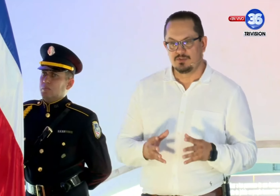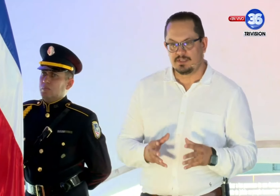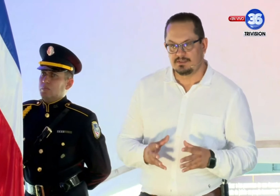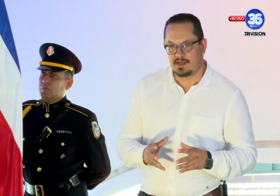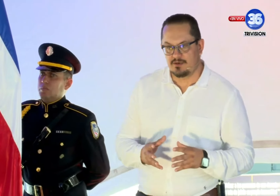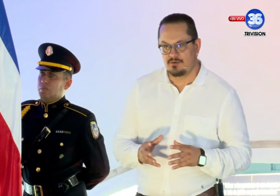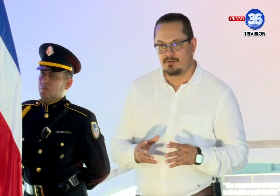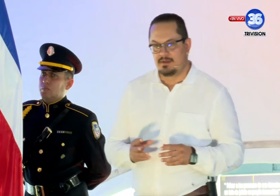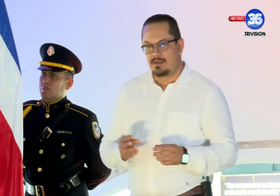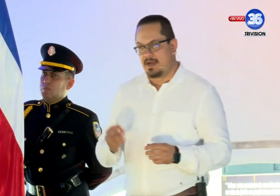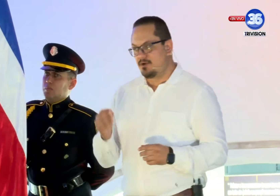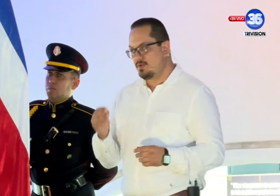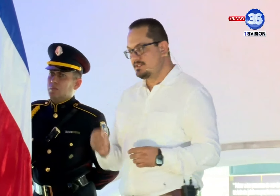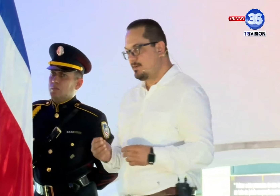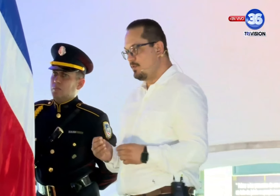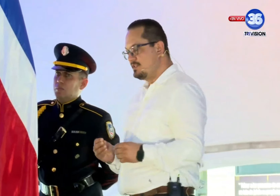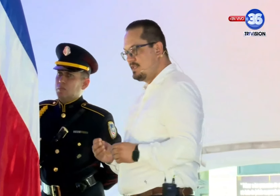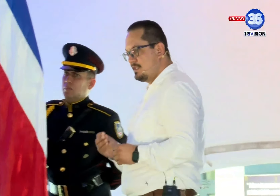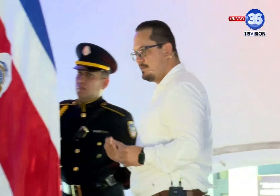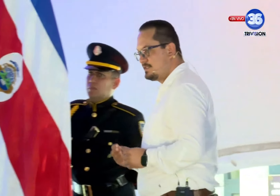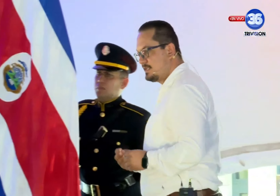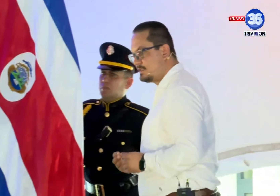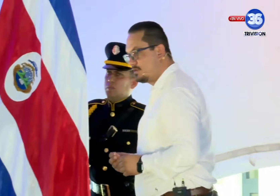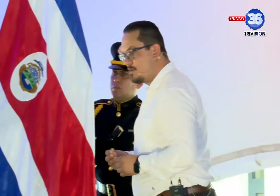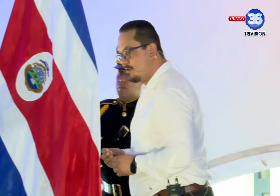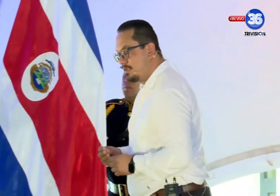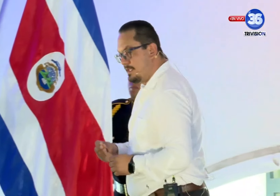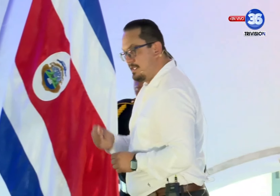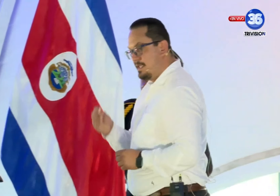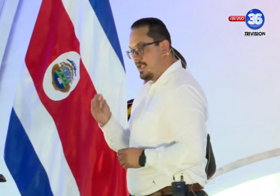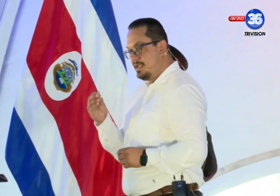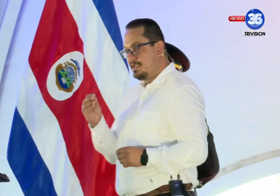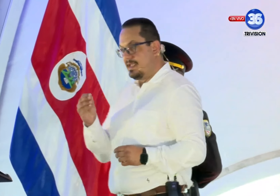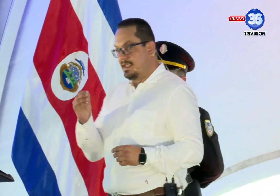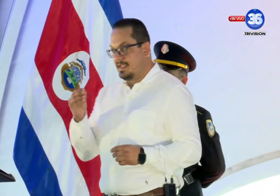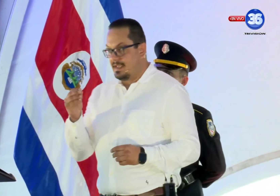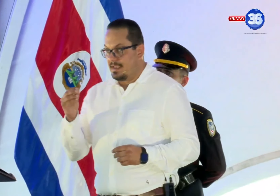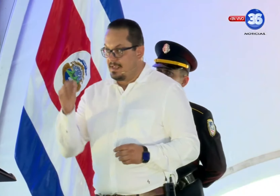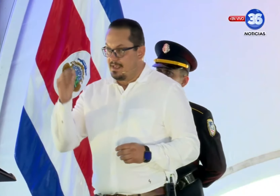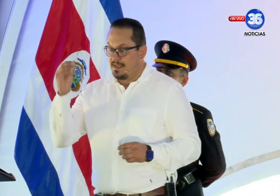hemos concentrado a nuestra policía de investigación en